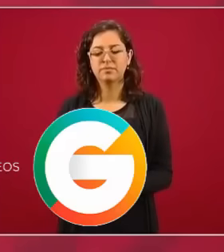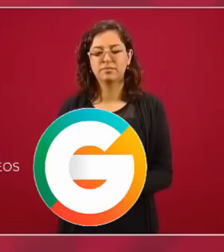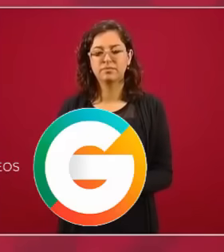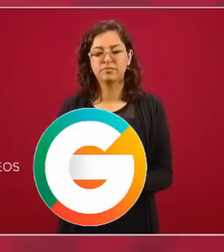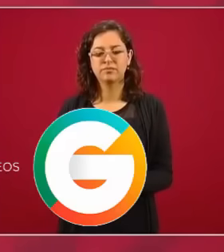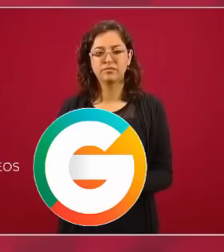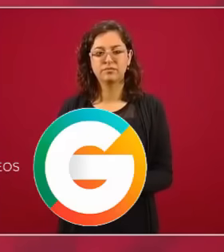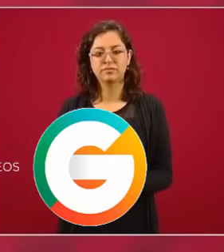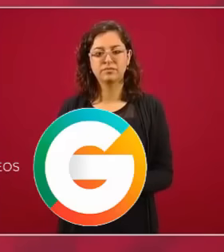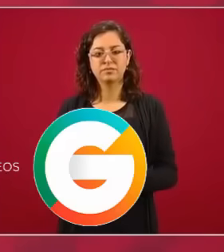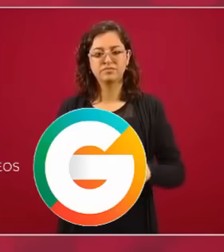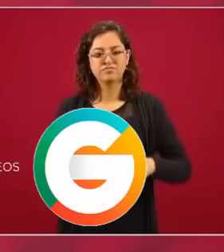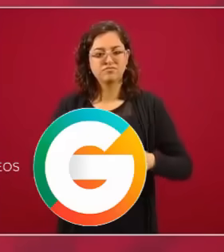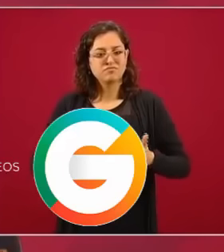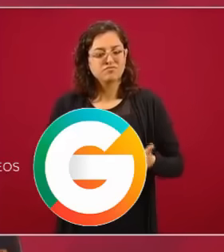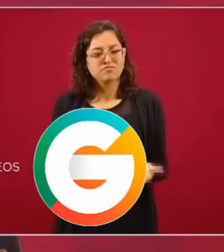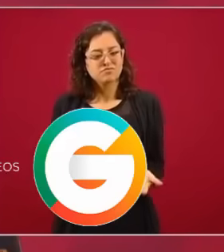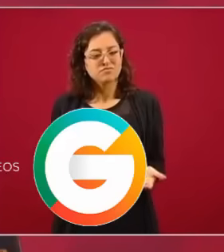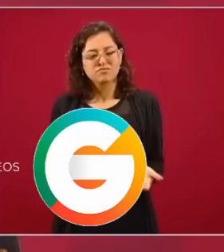entregaron la mitad